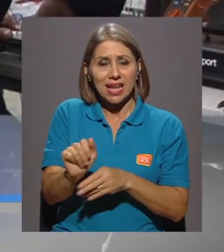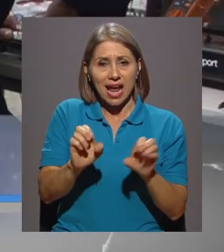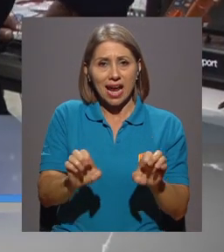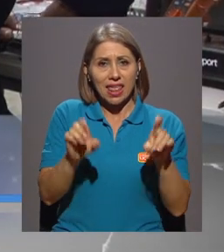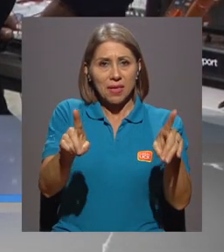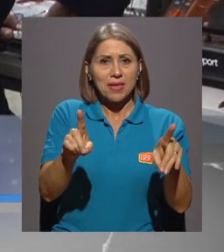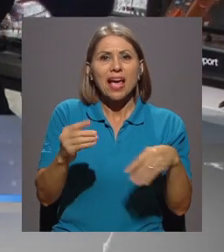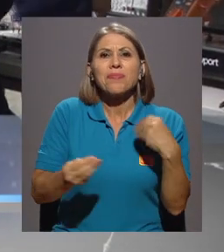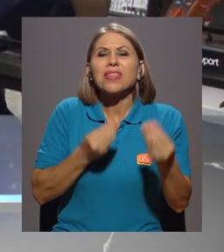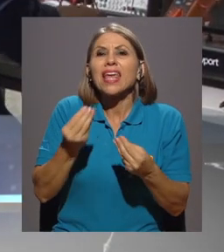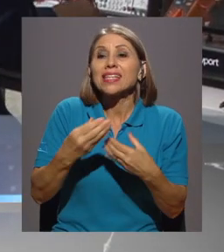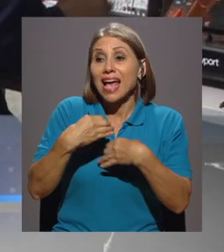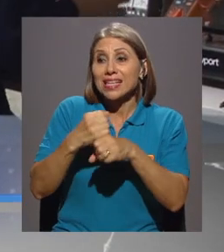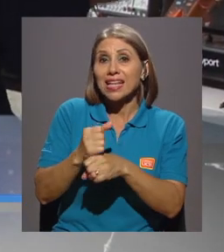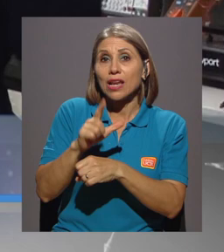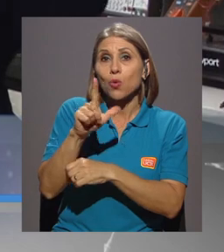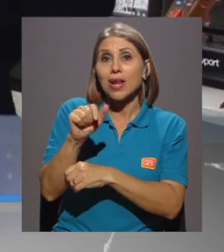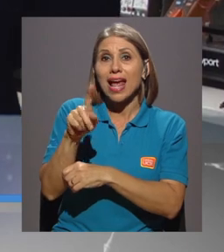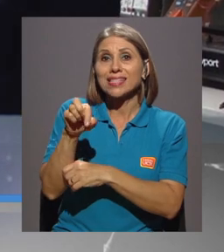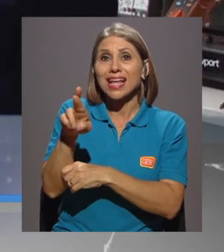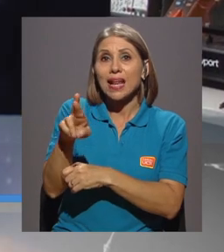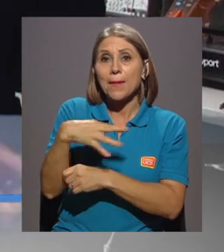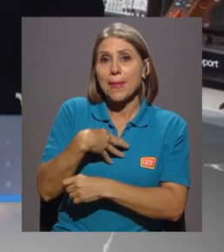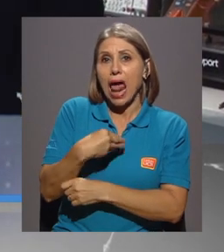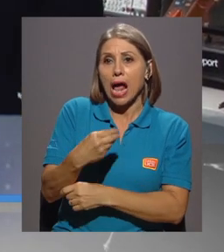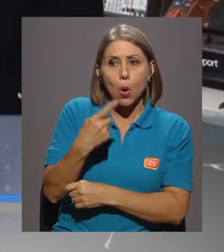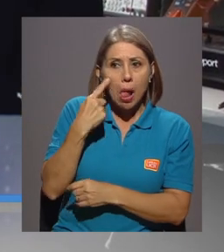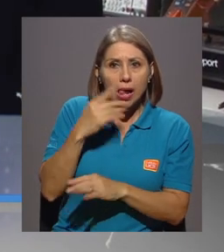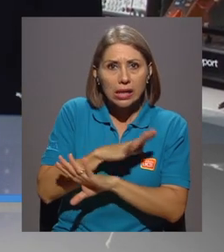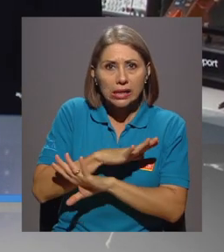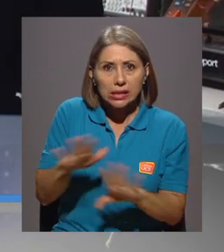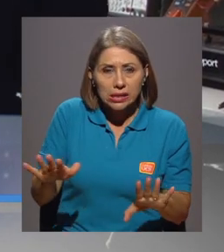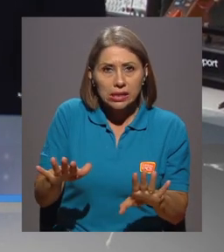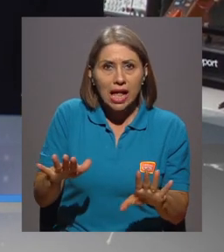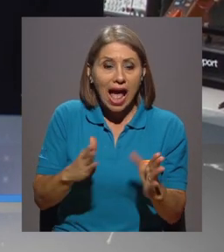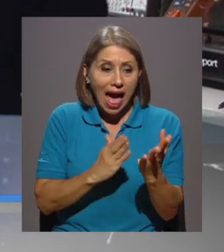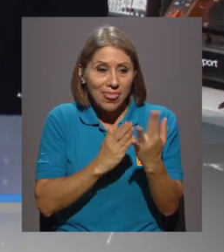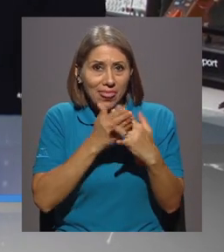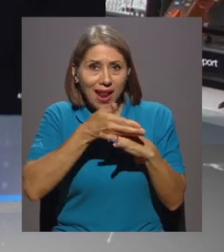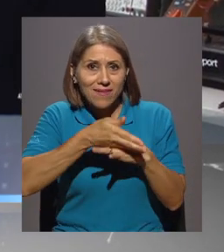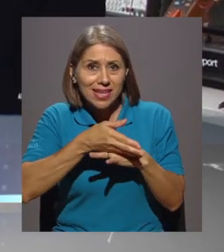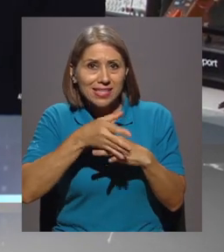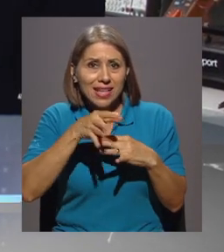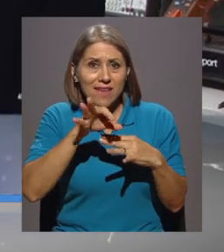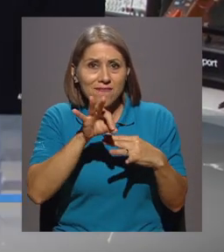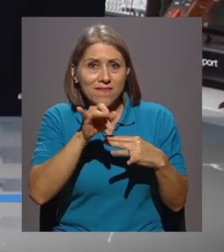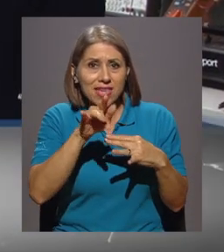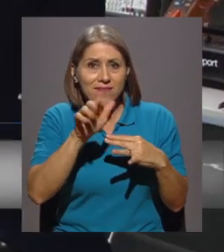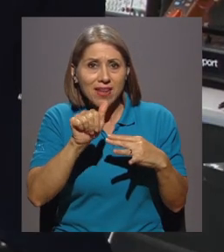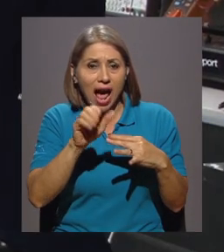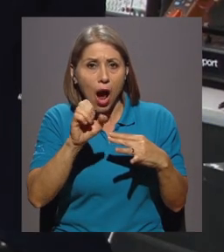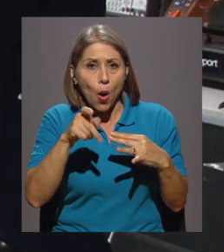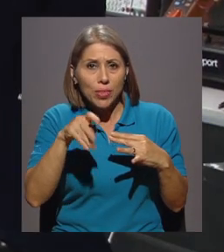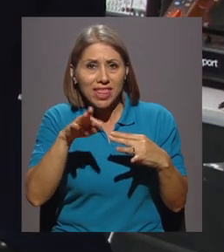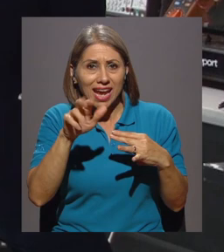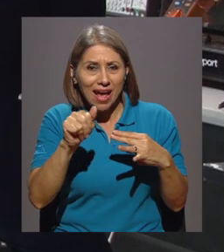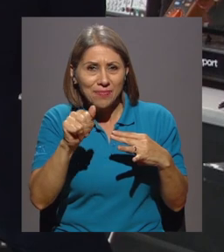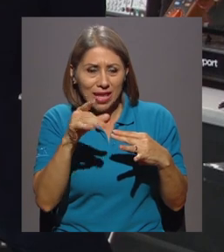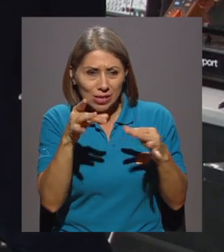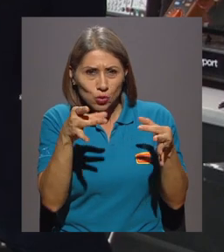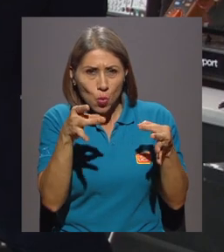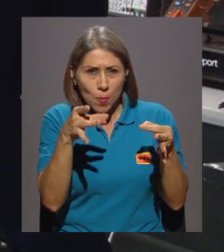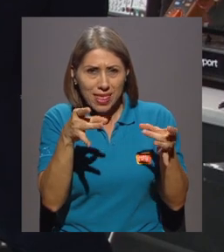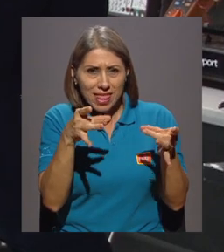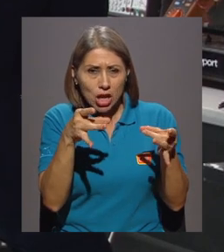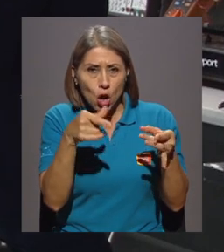en hacer un láser blanco que no es visible, pasarlo a través de una fibra óptica que es un vidrio y